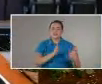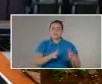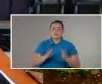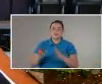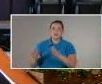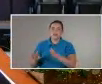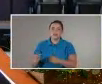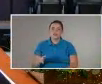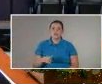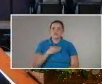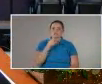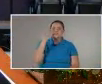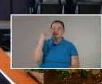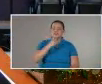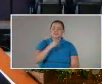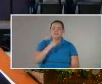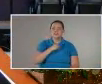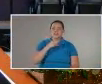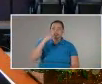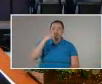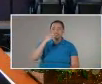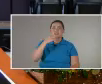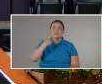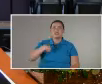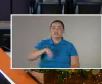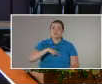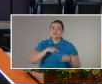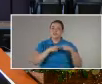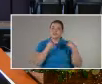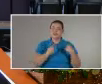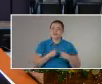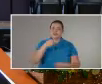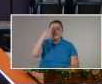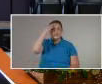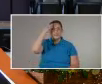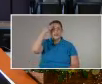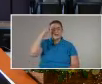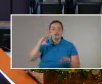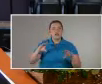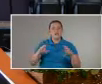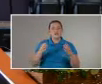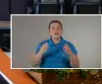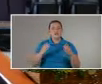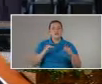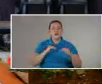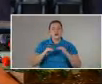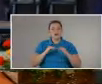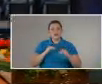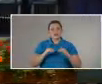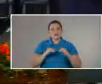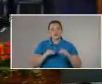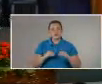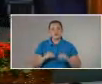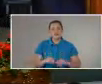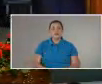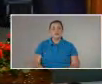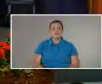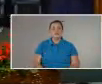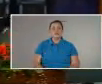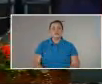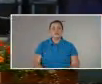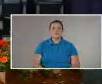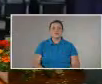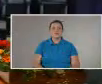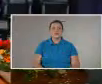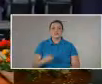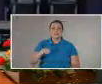nuestro corazón sepa actuar, sepa, ¿cómo decirlo?, canalizar nuestras emociones, nuestros